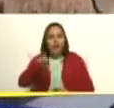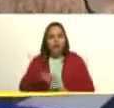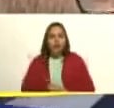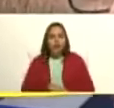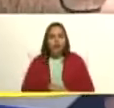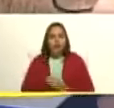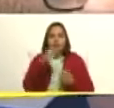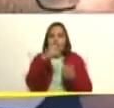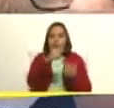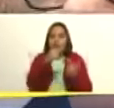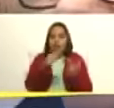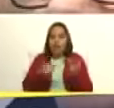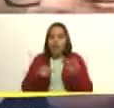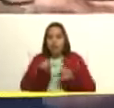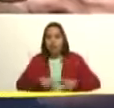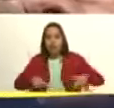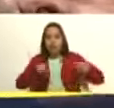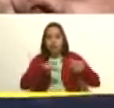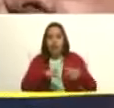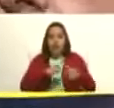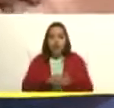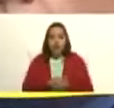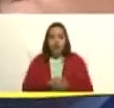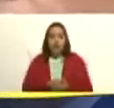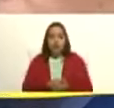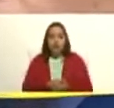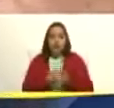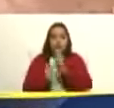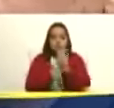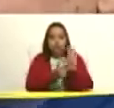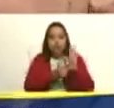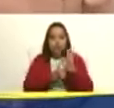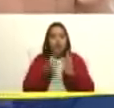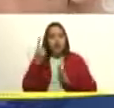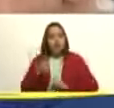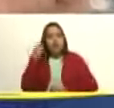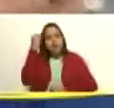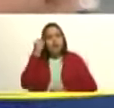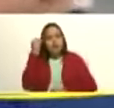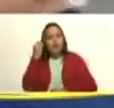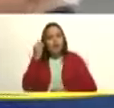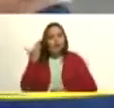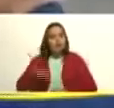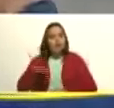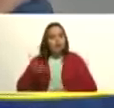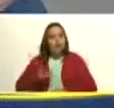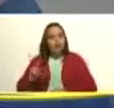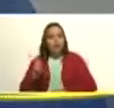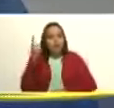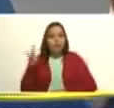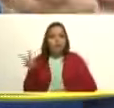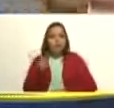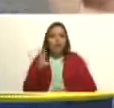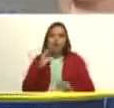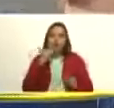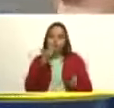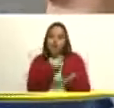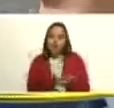los distintos espacios, desde las distintas vitrinas, pero siempre pensando en Venezuela primero. Muchísimas gracias.